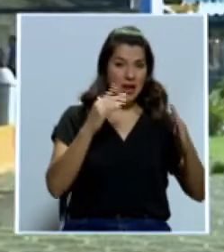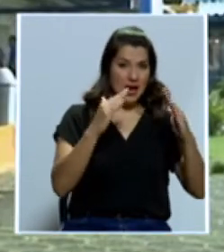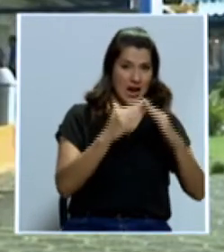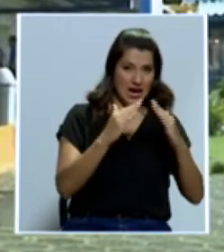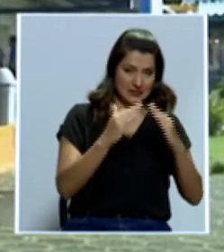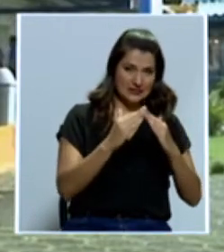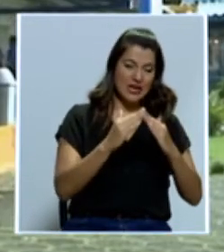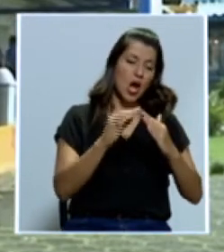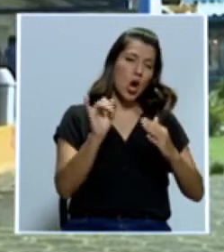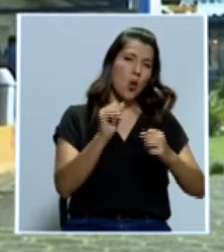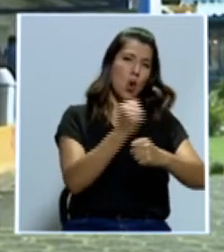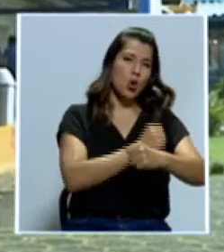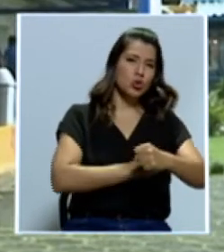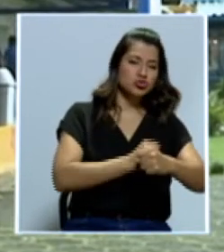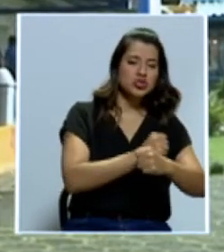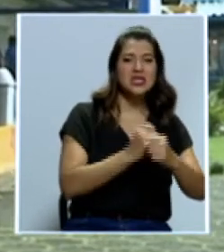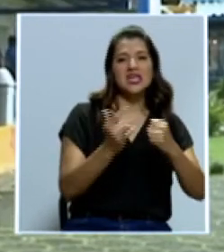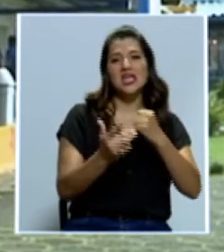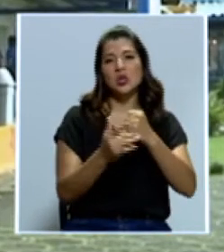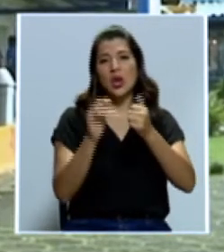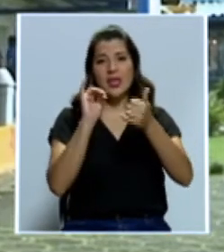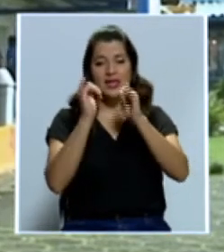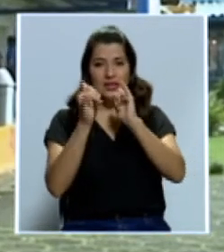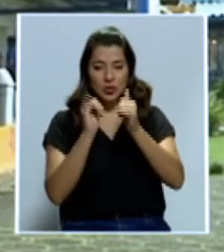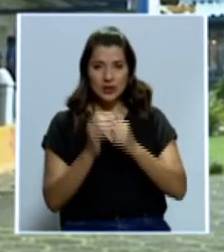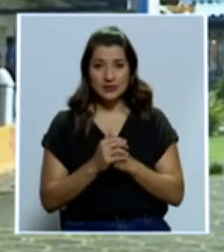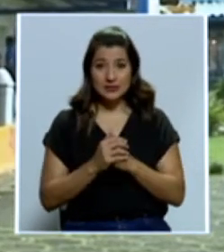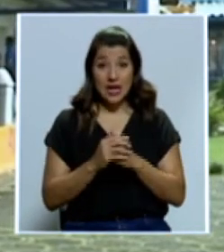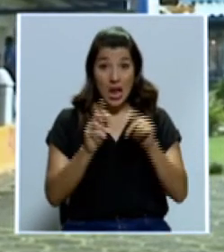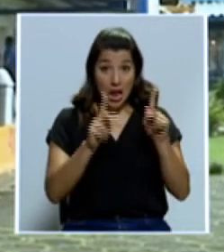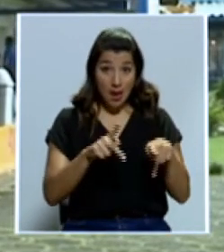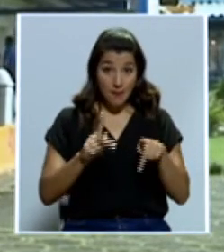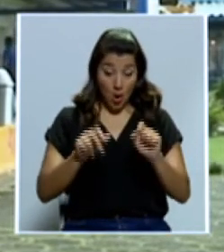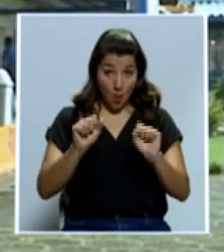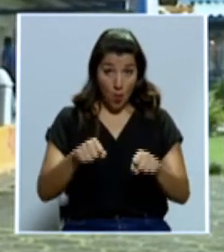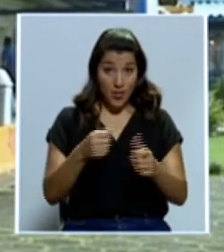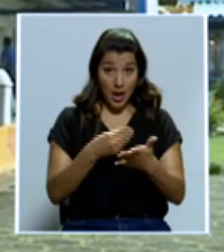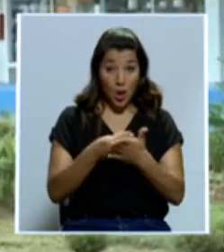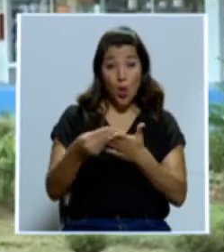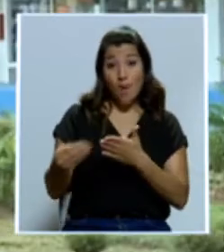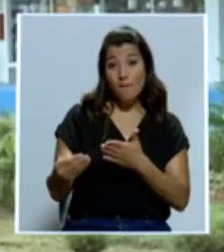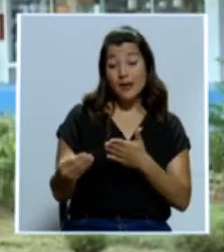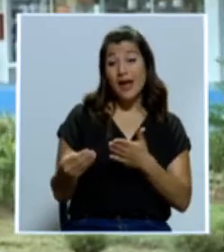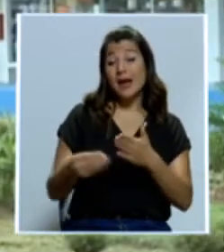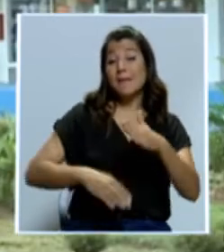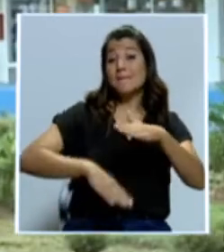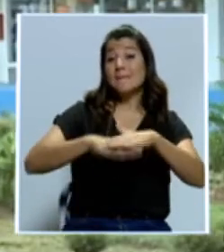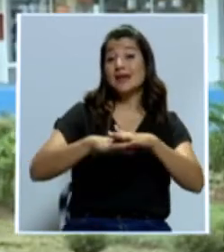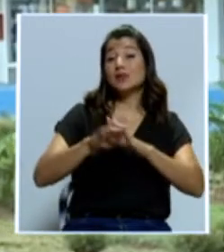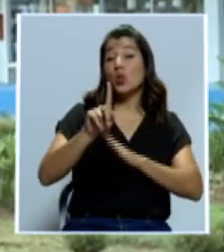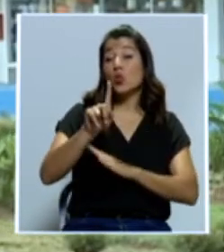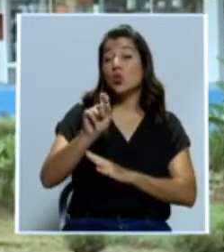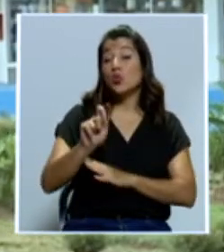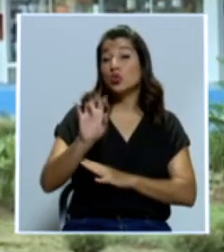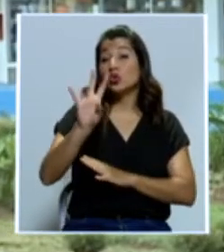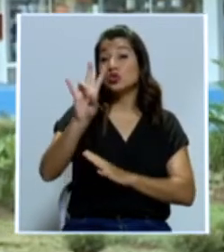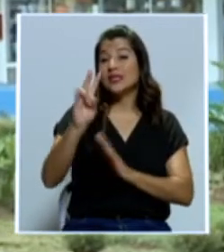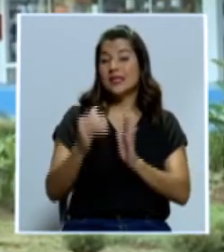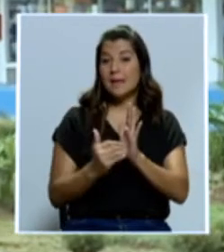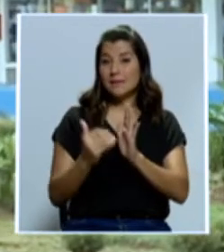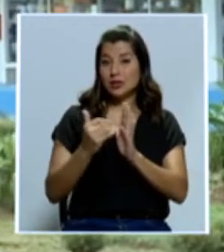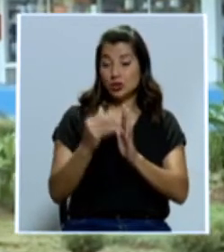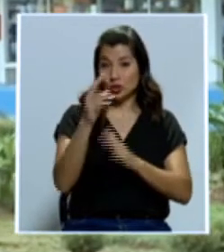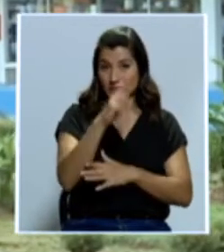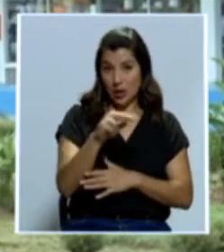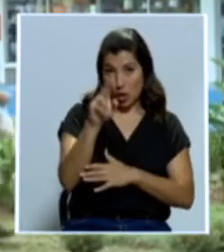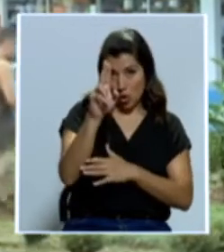línea blanca, tecnología, licores y perfumería. Las personas pueden hacer compras anuales hasta por un máximo de 1.7 millones de